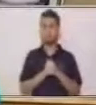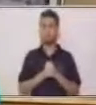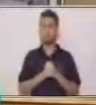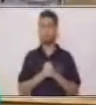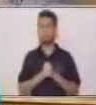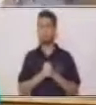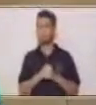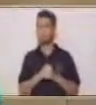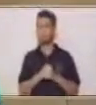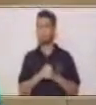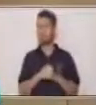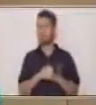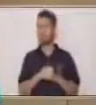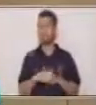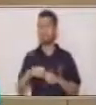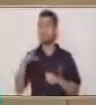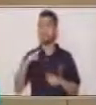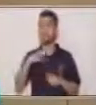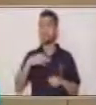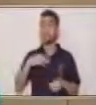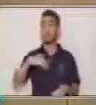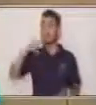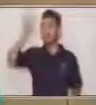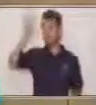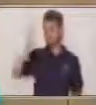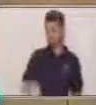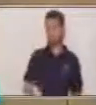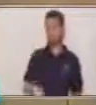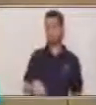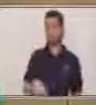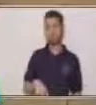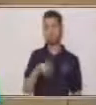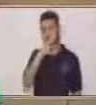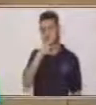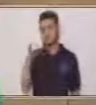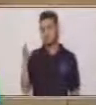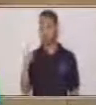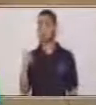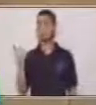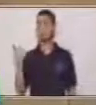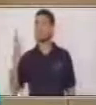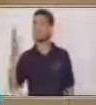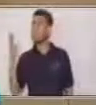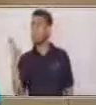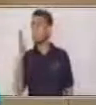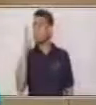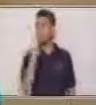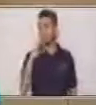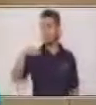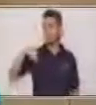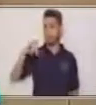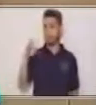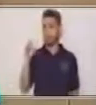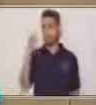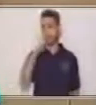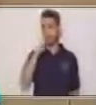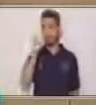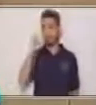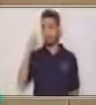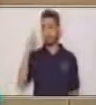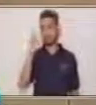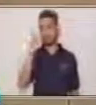observar que tenemos una tabla de posiciones. No debemos olvidar nunca que la tabla de posiciones es muy